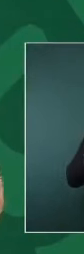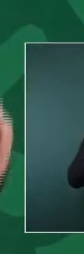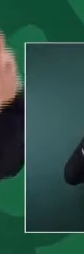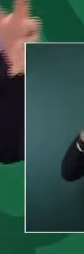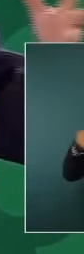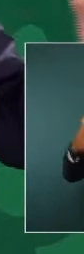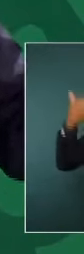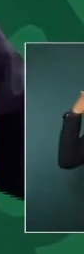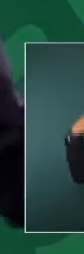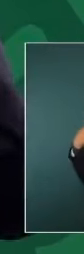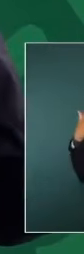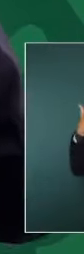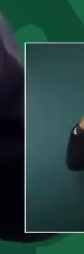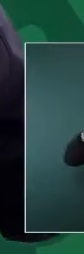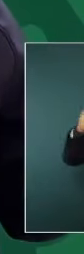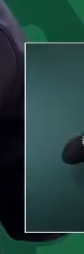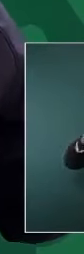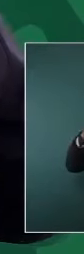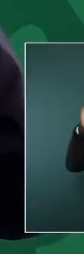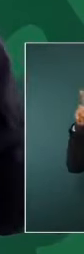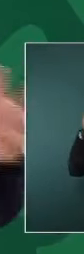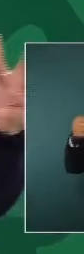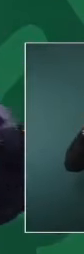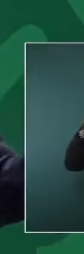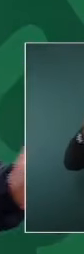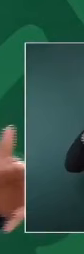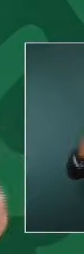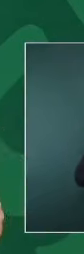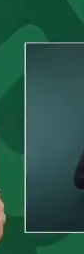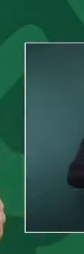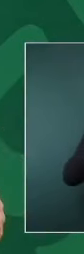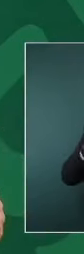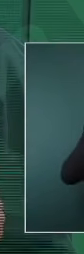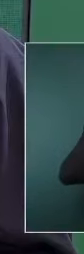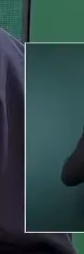que había control de la prensa,